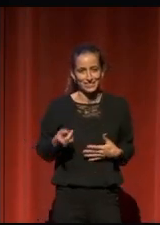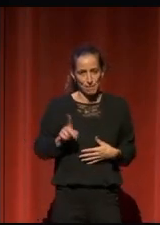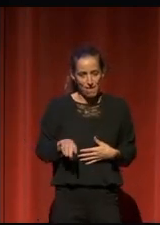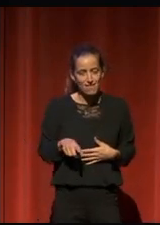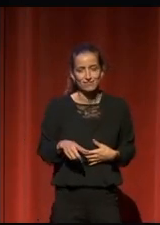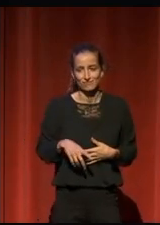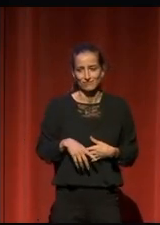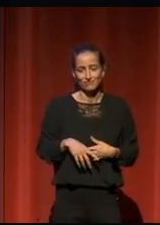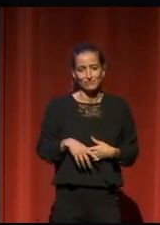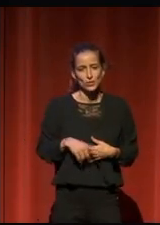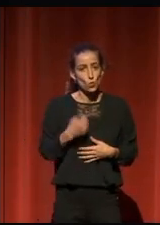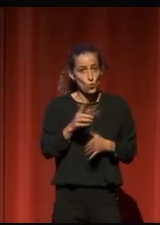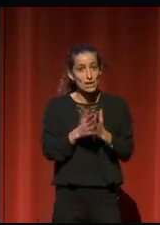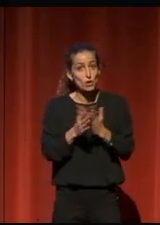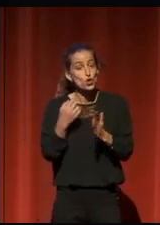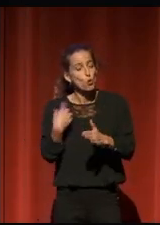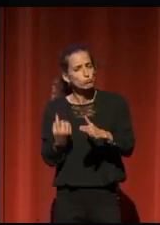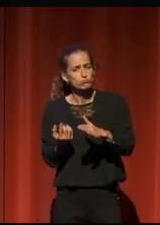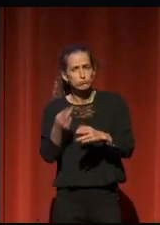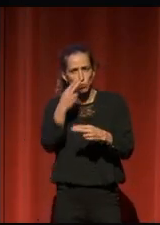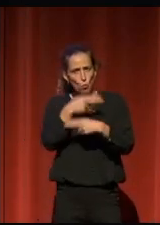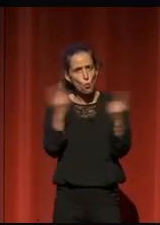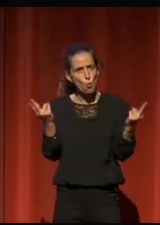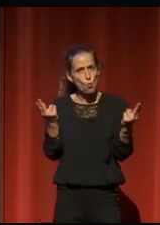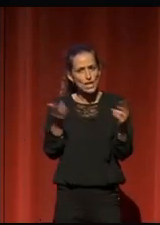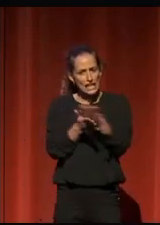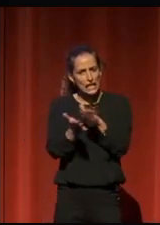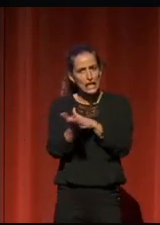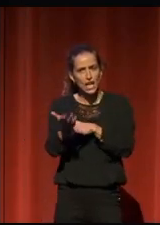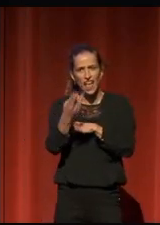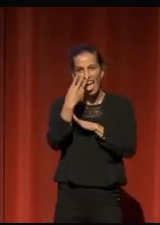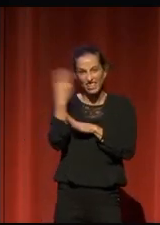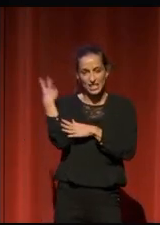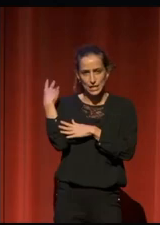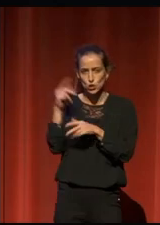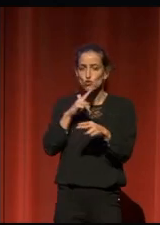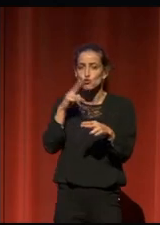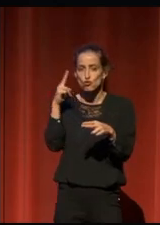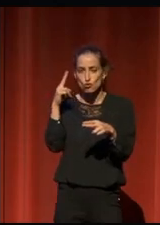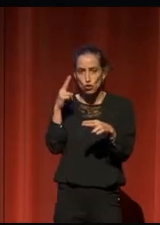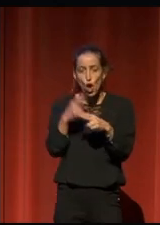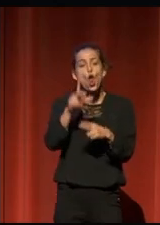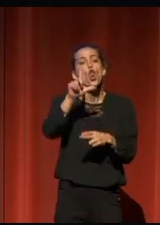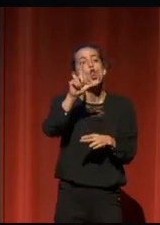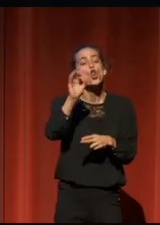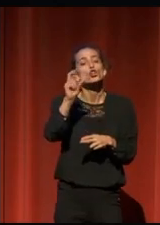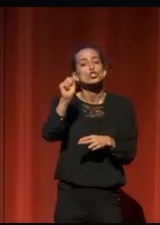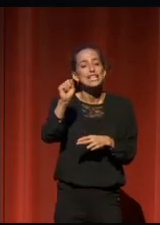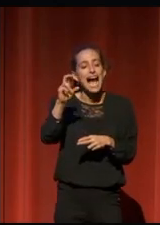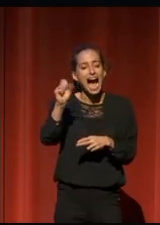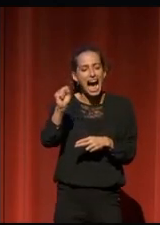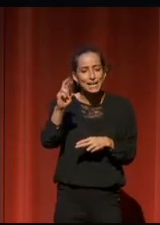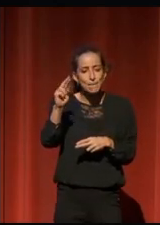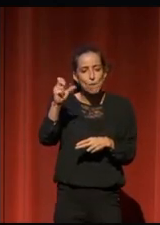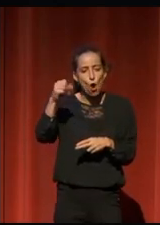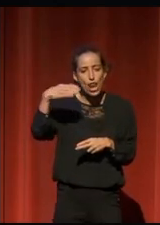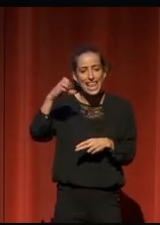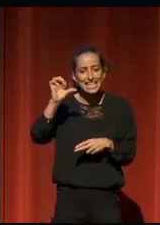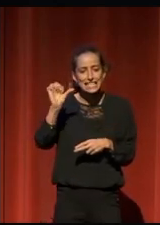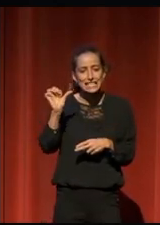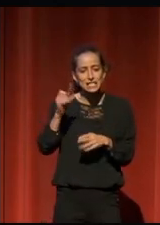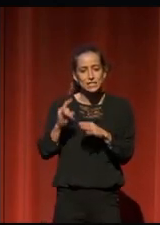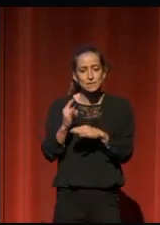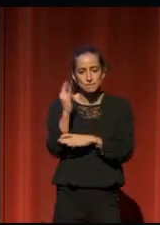de un libro que publiqué hace 3 años titulado Los árboles que nos quedan. Permítanme